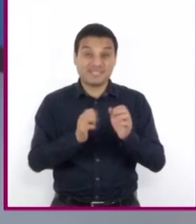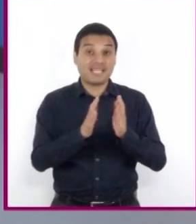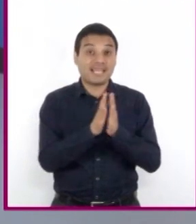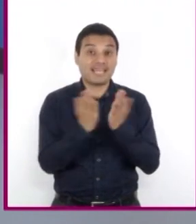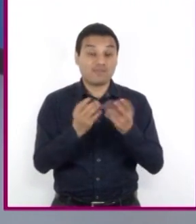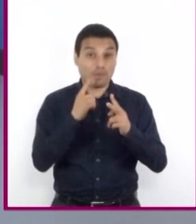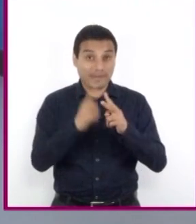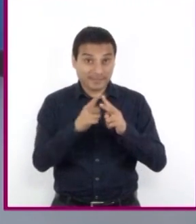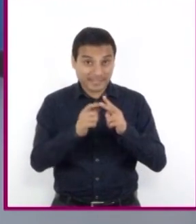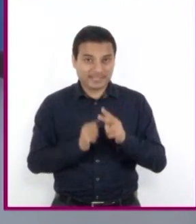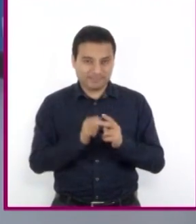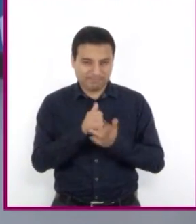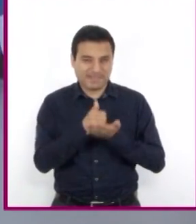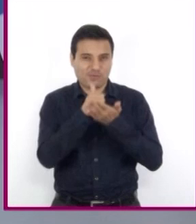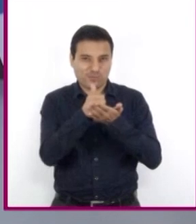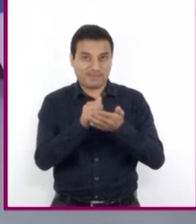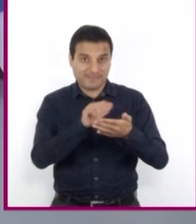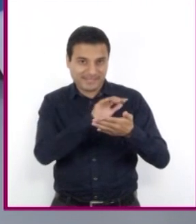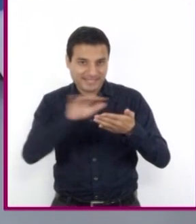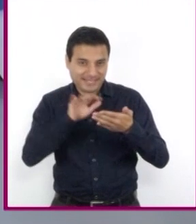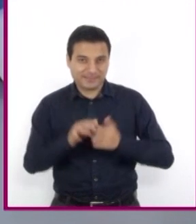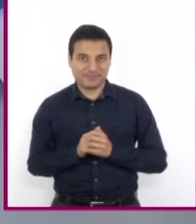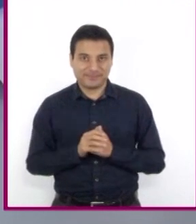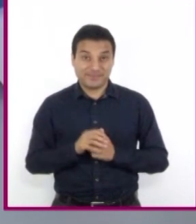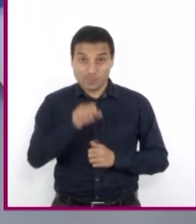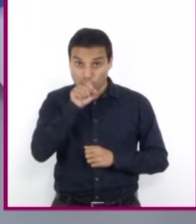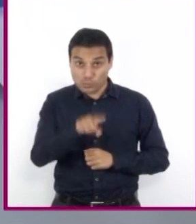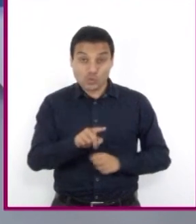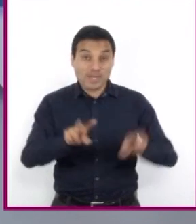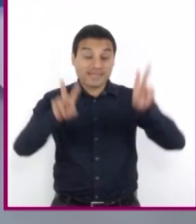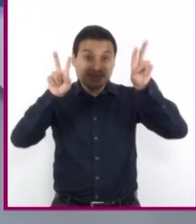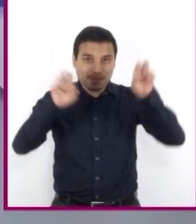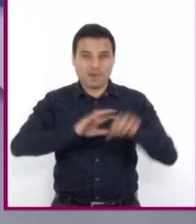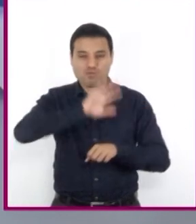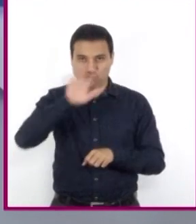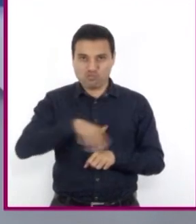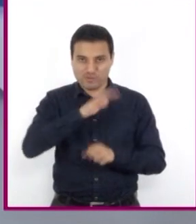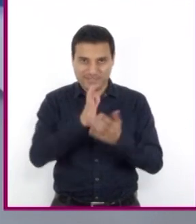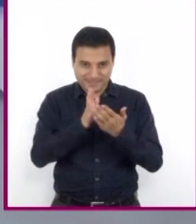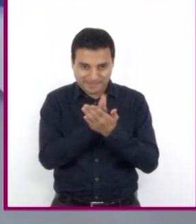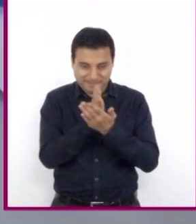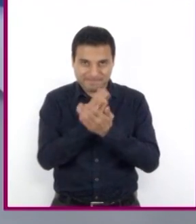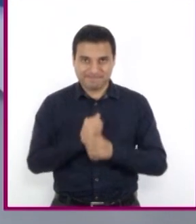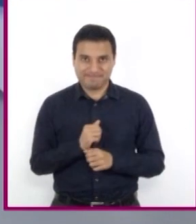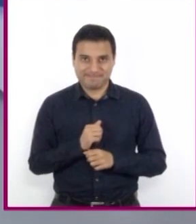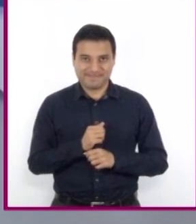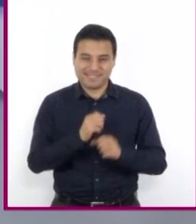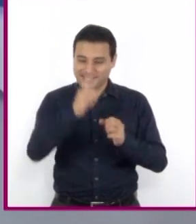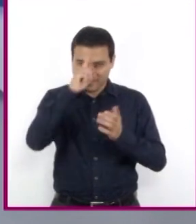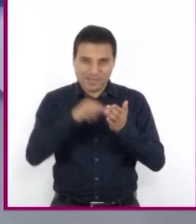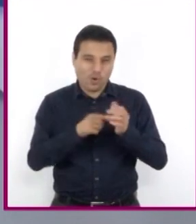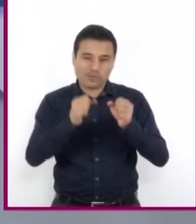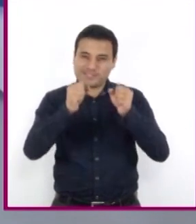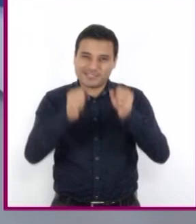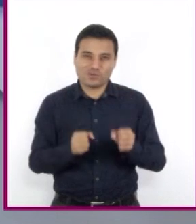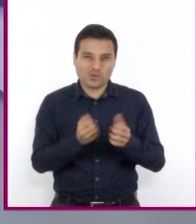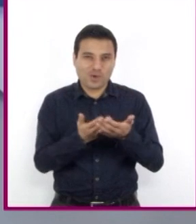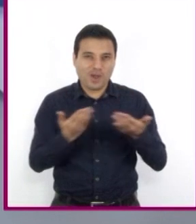texto de matemáticas de segundo grado, buscando el tema que estudiamos en la lección. Seguro tendrán menos dudas